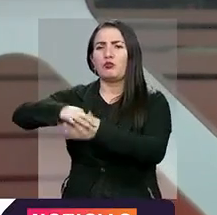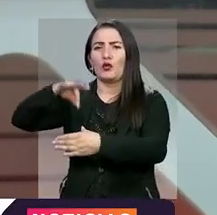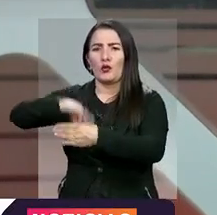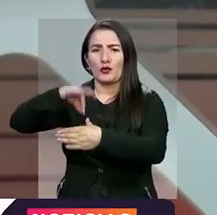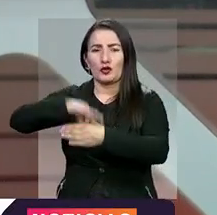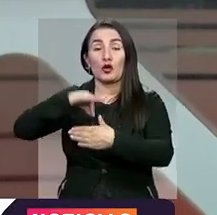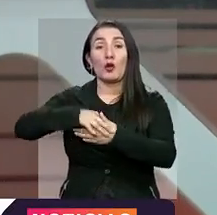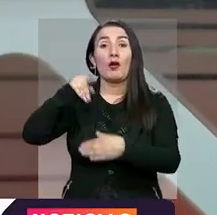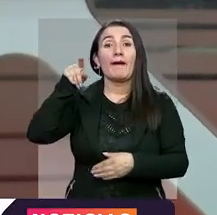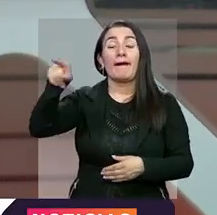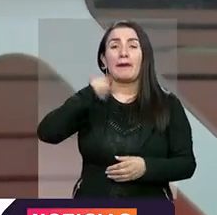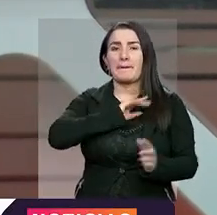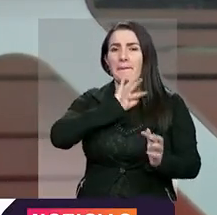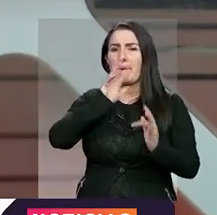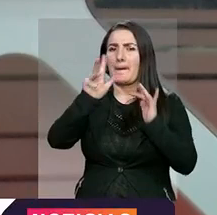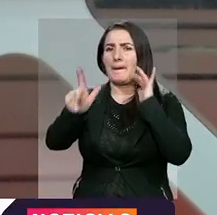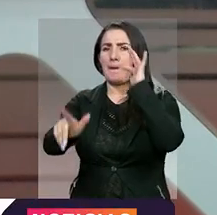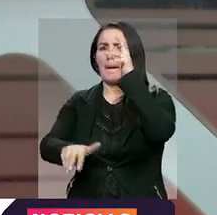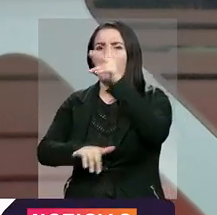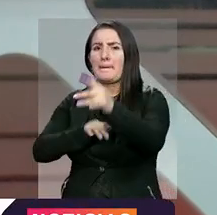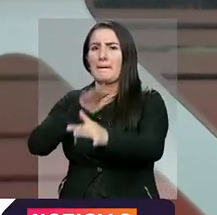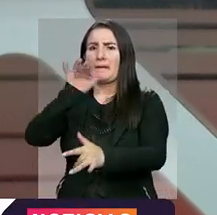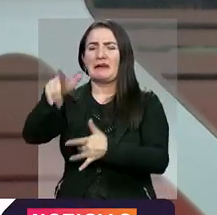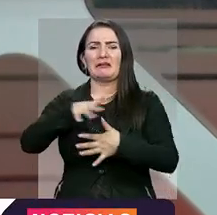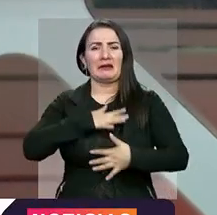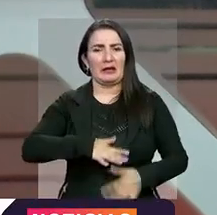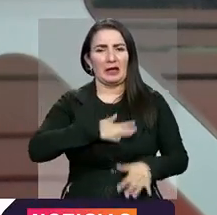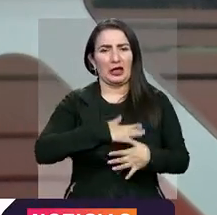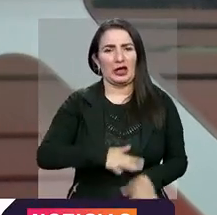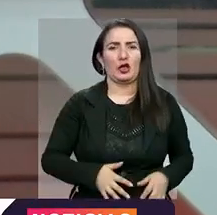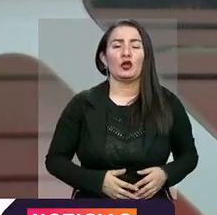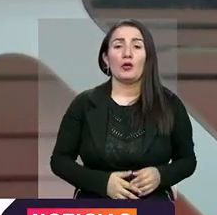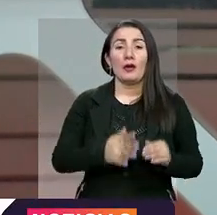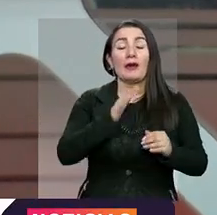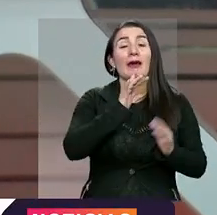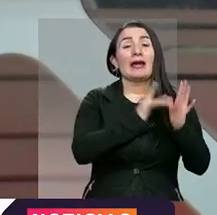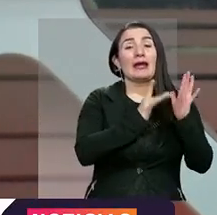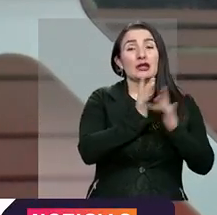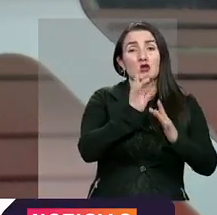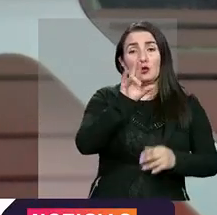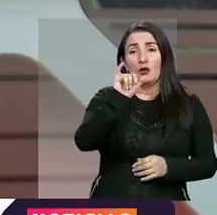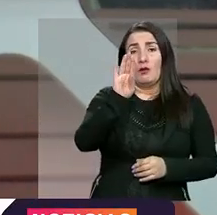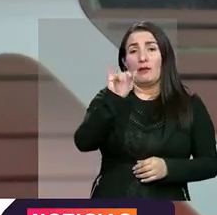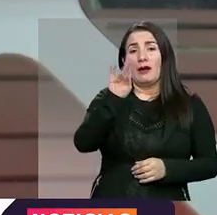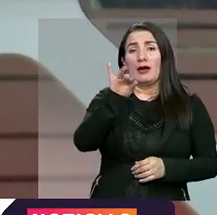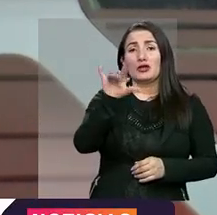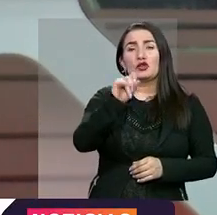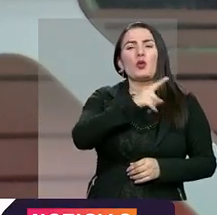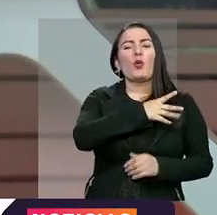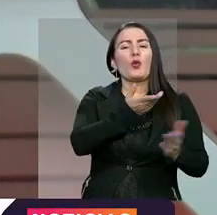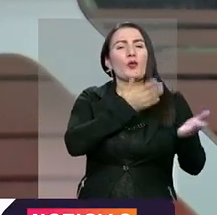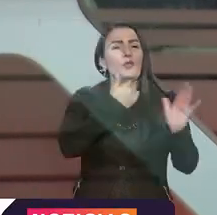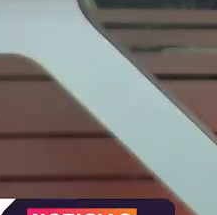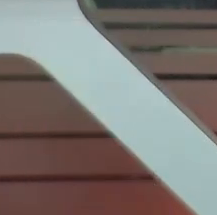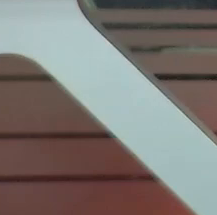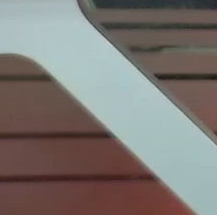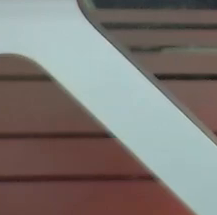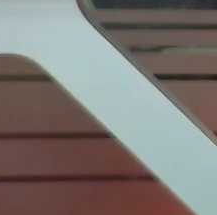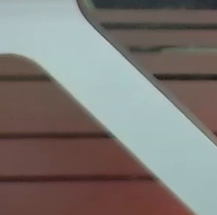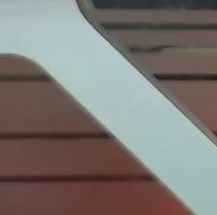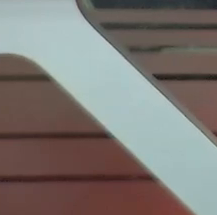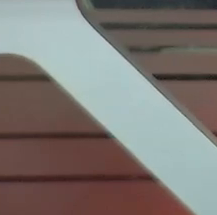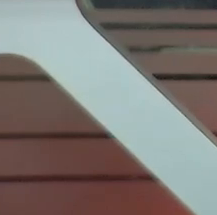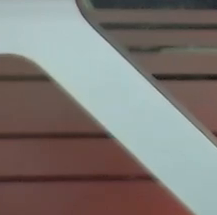comicios en este punto avanzan con tranquilidad. Jesús Roballo se encuentra desde muy temprano en este lugar. ¿Cuál es el reporte a esta hora? Muy buenas tardes y